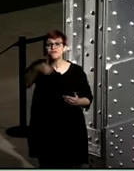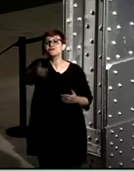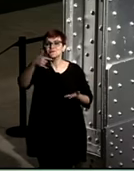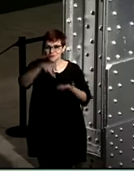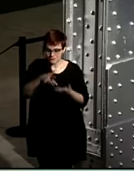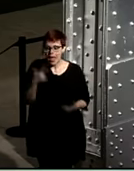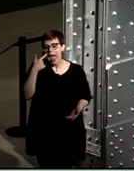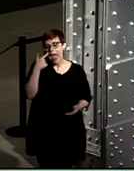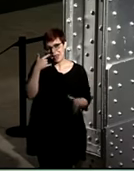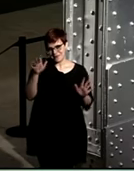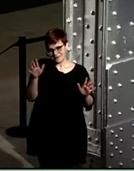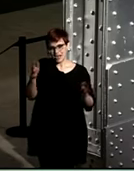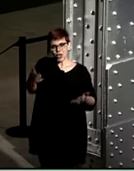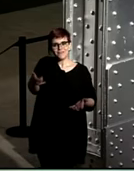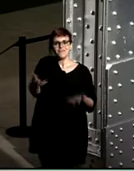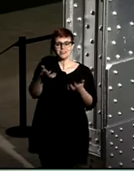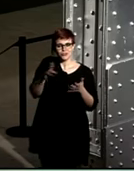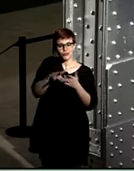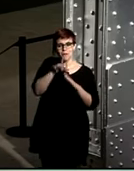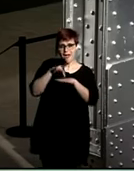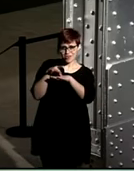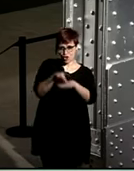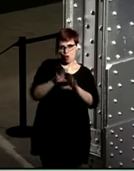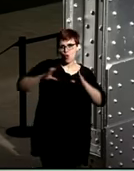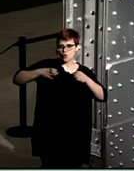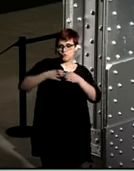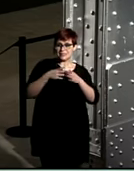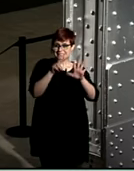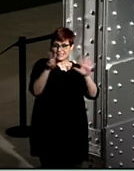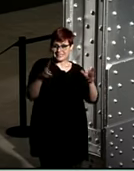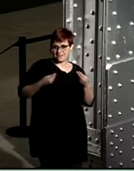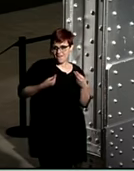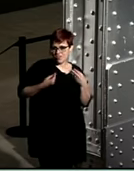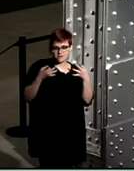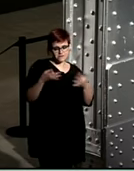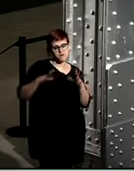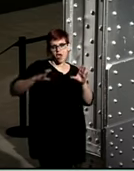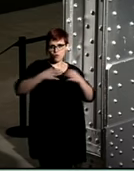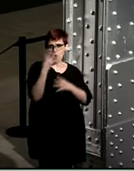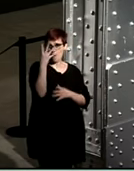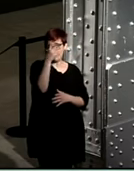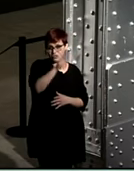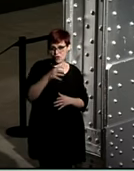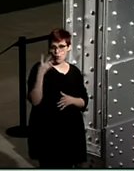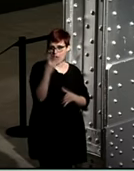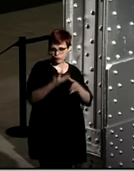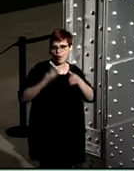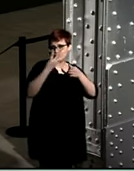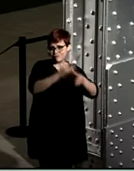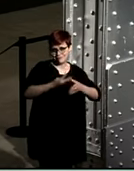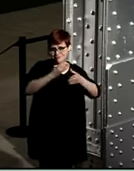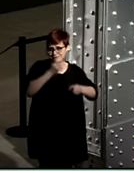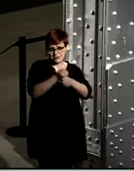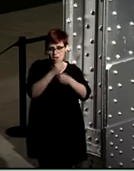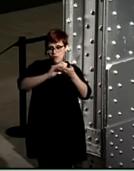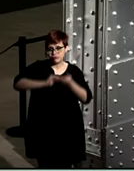gran ventaja, trabajo con el mismo equipo de guionistas desde 7 vidas. Somos los 4, seguimos trabajando, entonces cuando yo dirijo ellos siguen escribiendo,